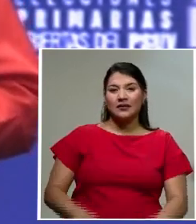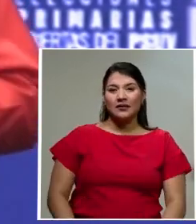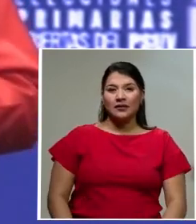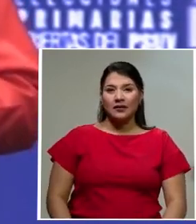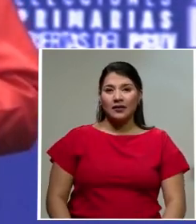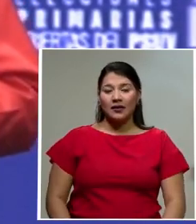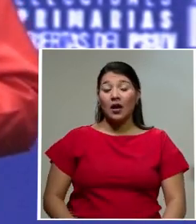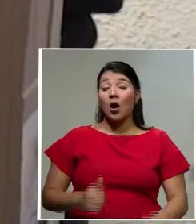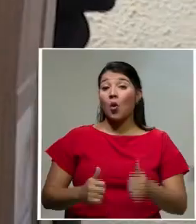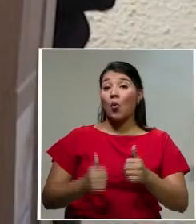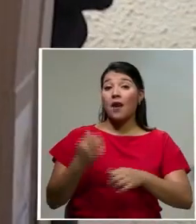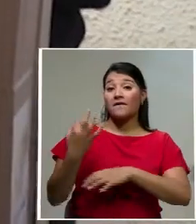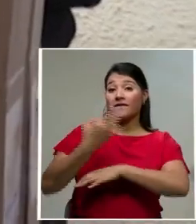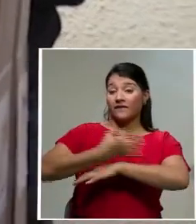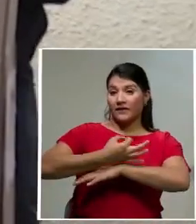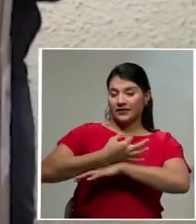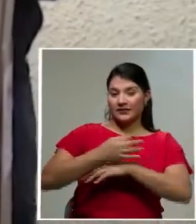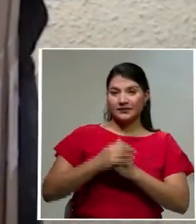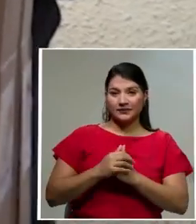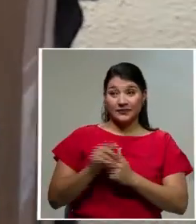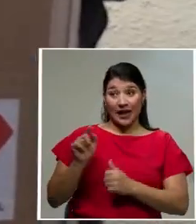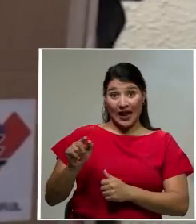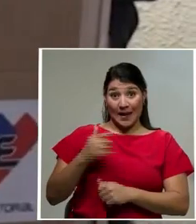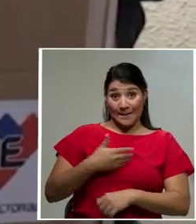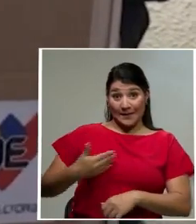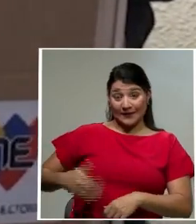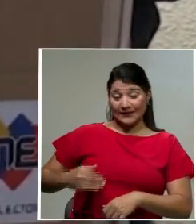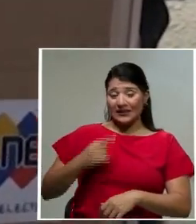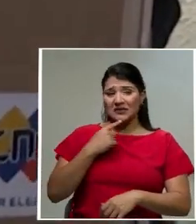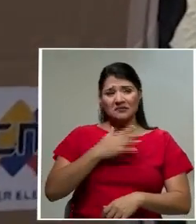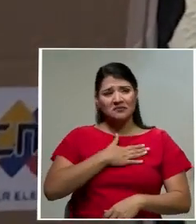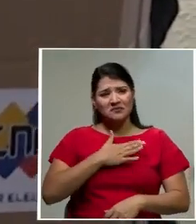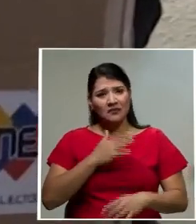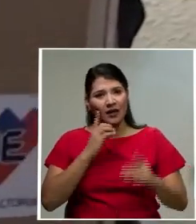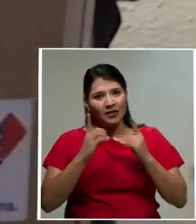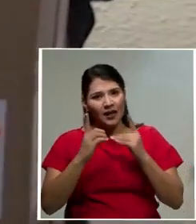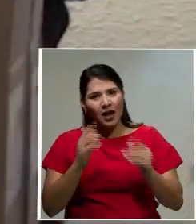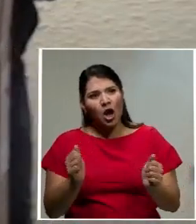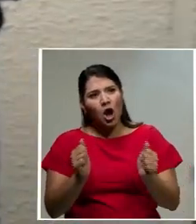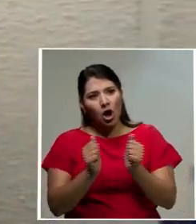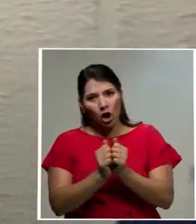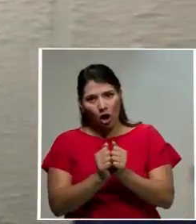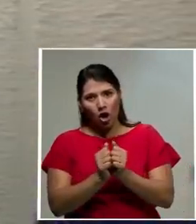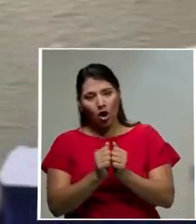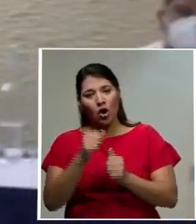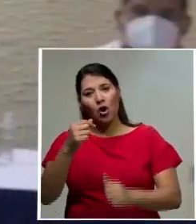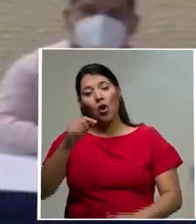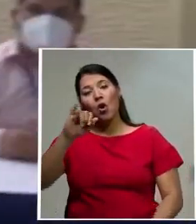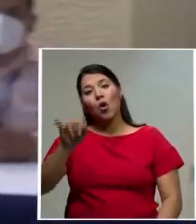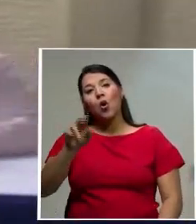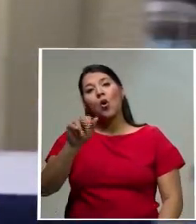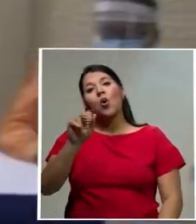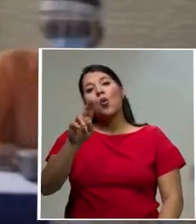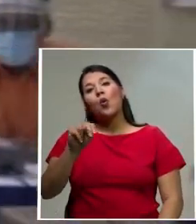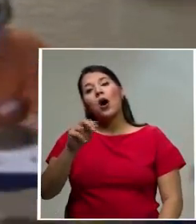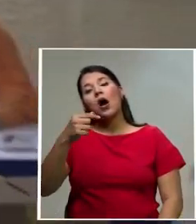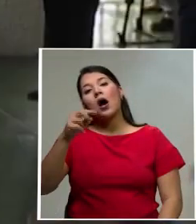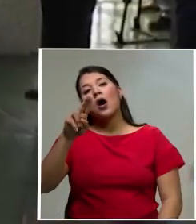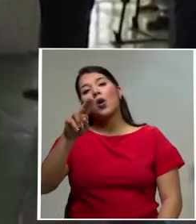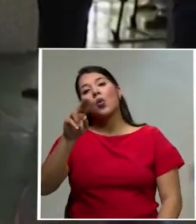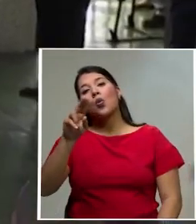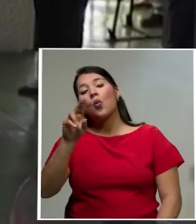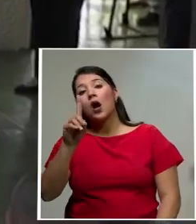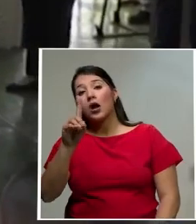la fecha. Maduro ha expresado su disposición a dialogar con la oposición que lidera Juan Guaidó, a quien más de 50